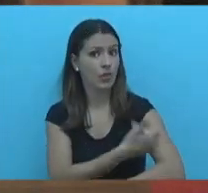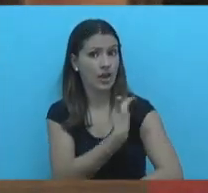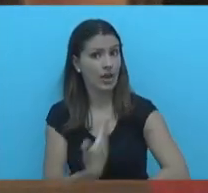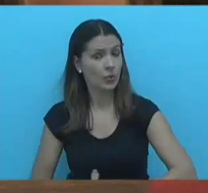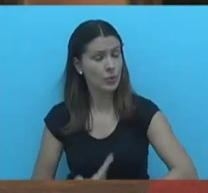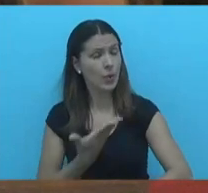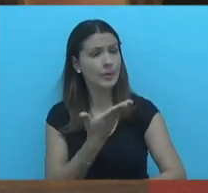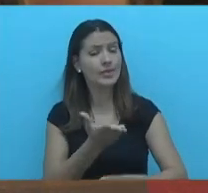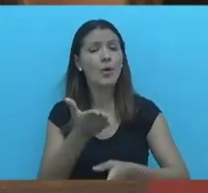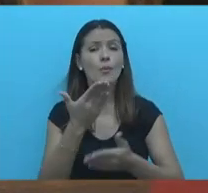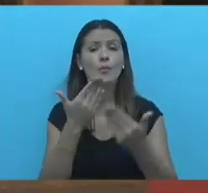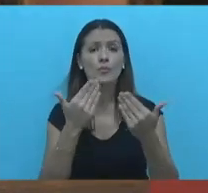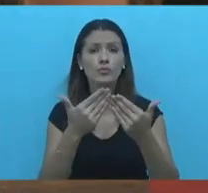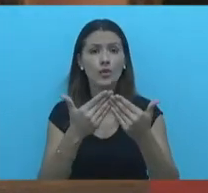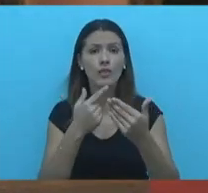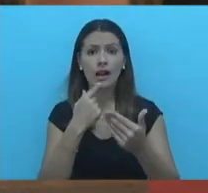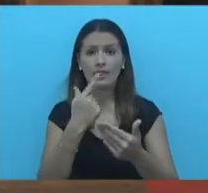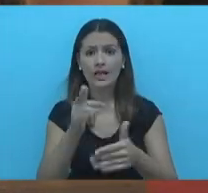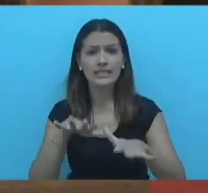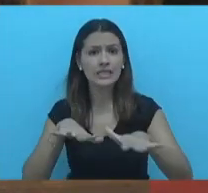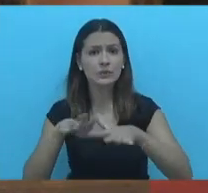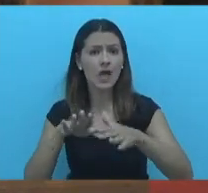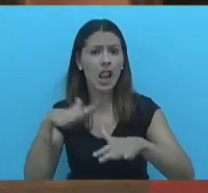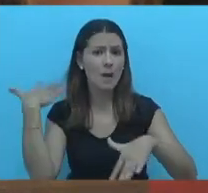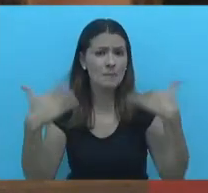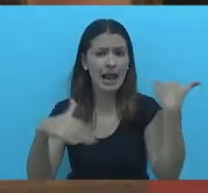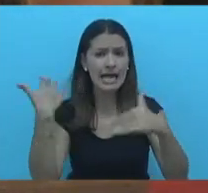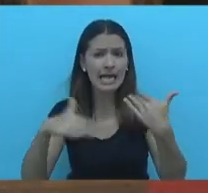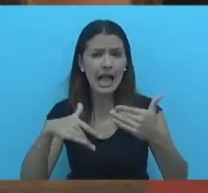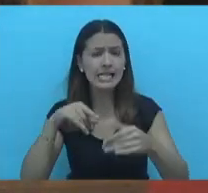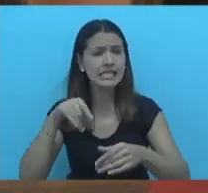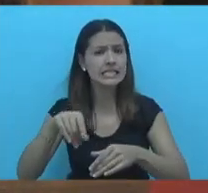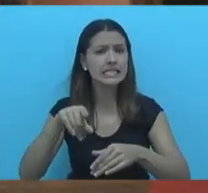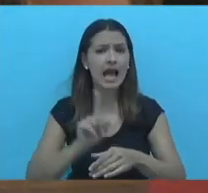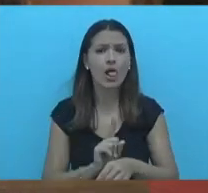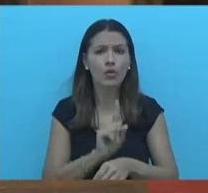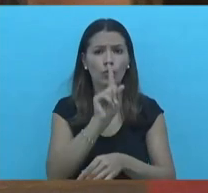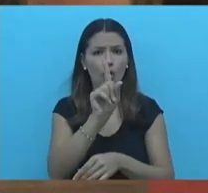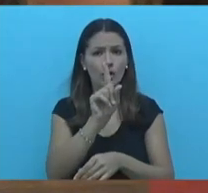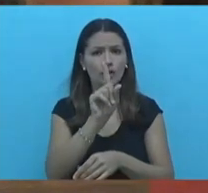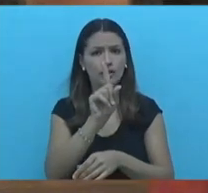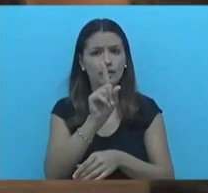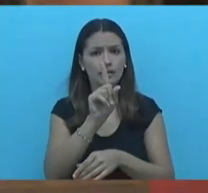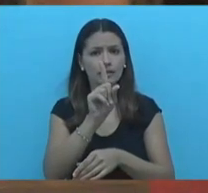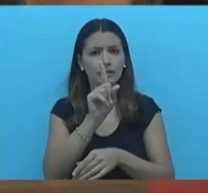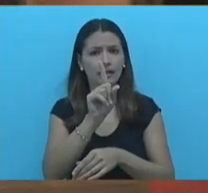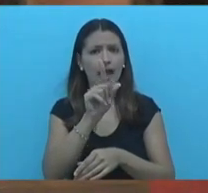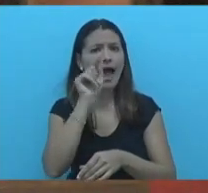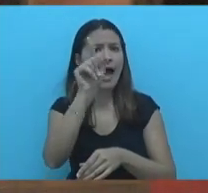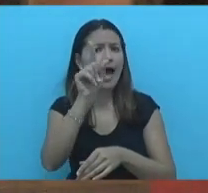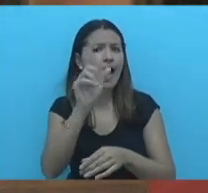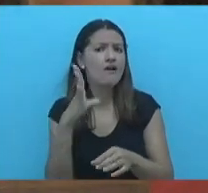declarar la emergencia y o desastre en todos los departamentos que está siendo afectado por esta prolongada sequía,